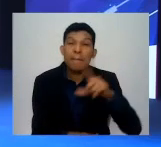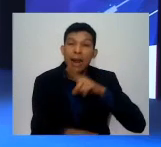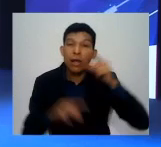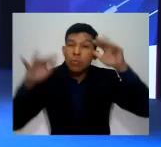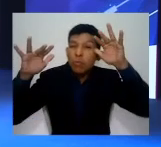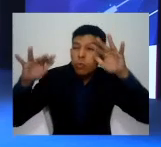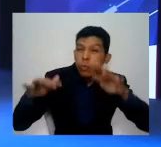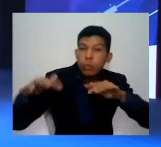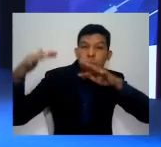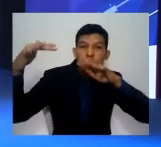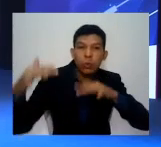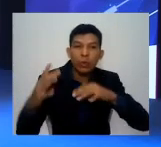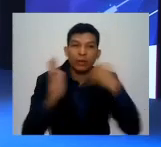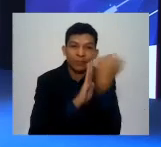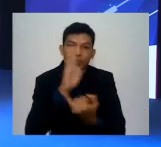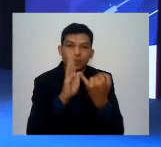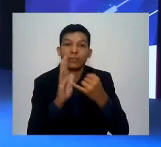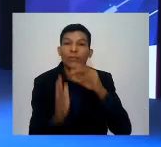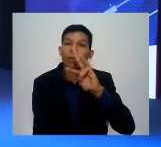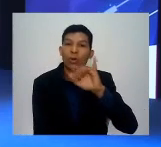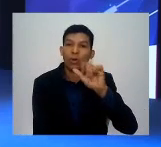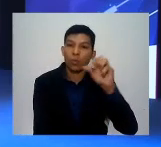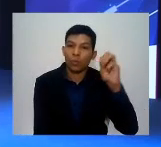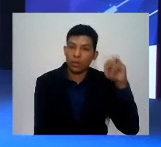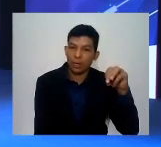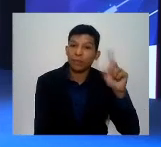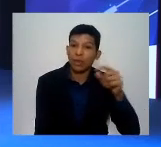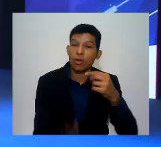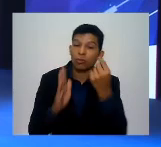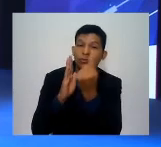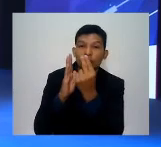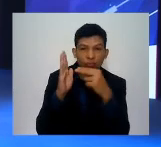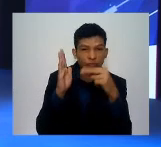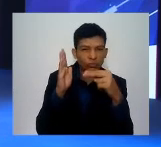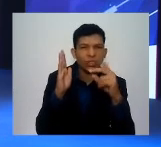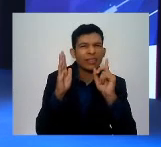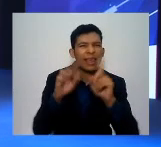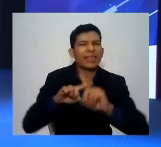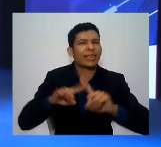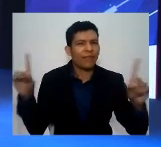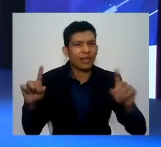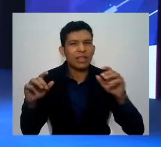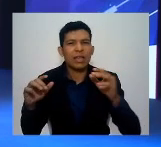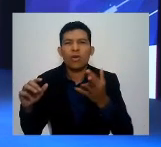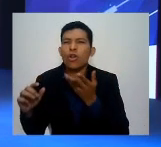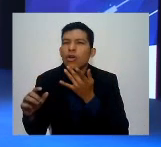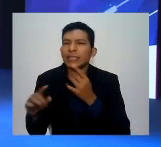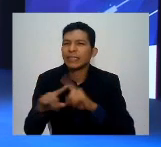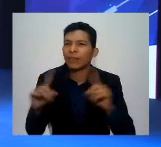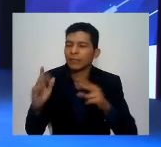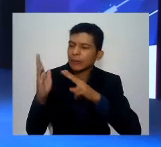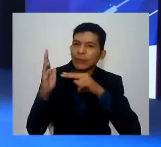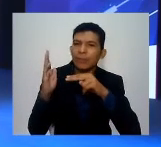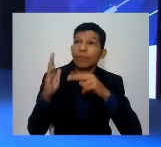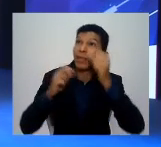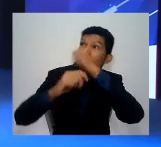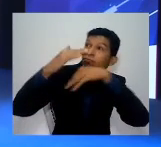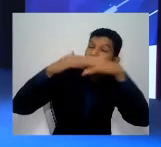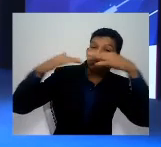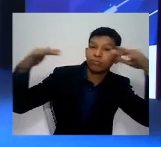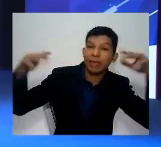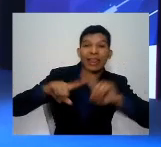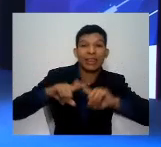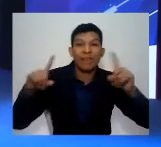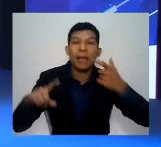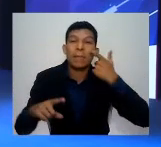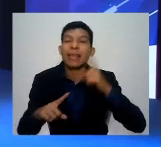los grandes atletas, a los futbolistas de alto rendimiento jugando en La Paz, ¿okay? En Bolivia. Obviamente se cansan mucho